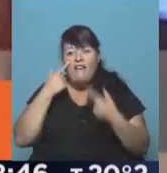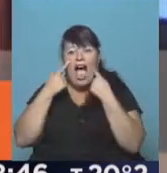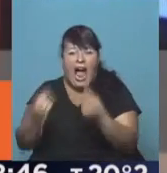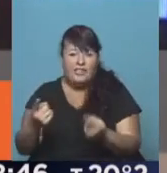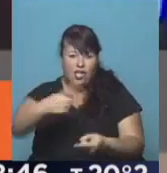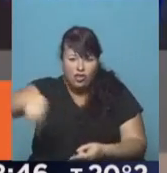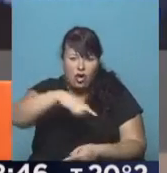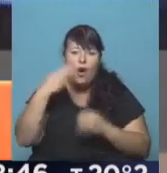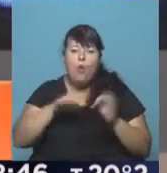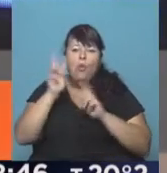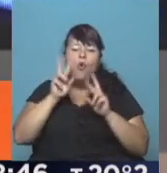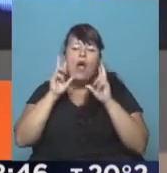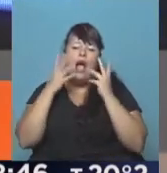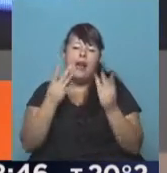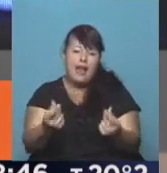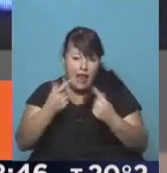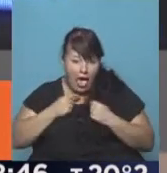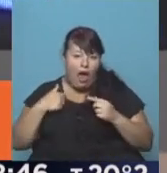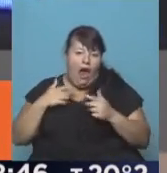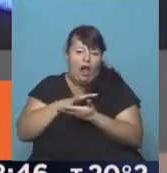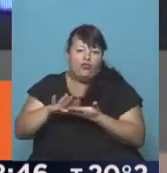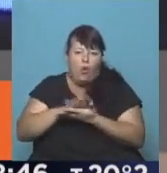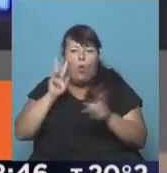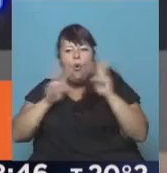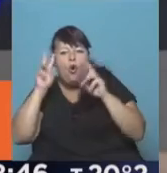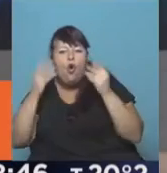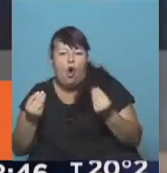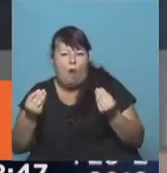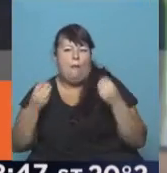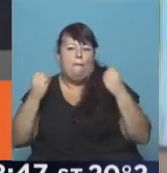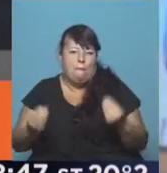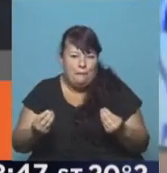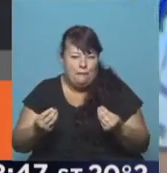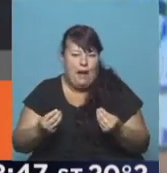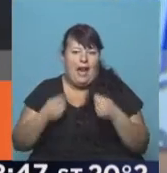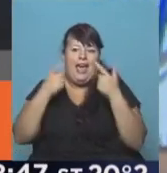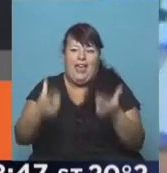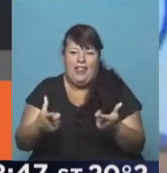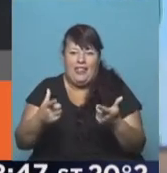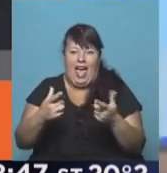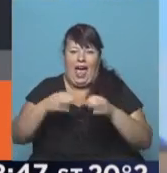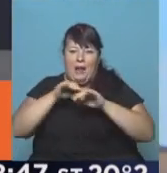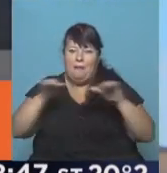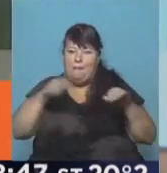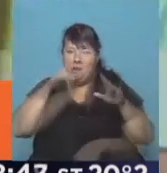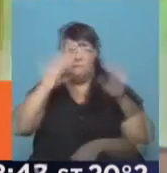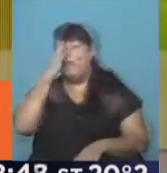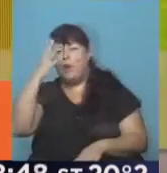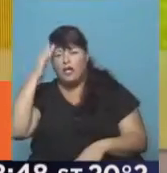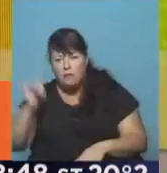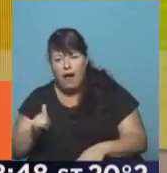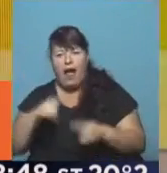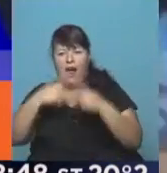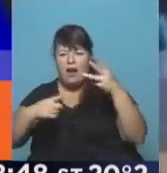y tratar de vehiculizar los reclamos y tratar de organizarlo de manera tal de poder generar un marco de estabilidad y paz social